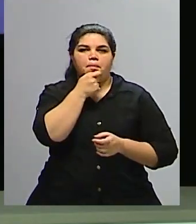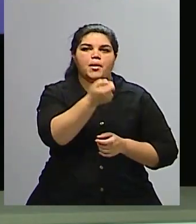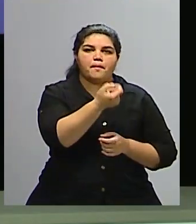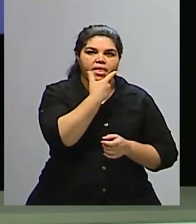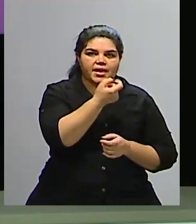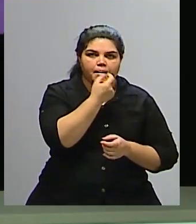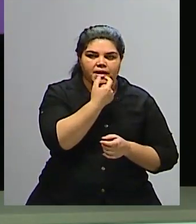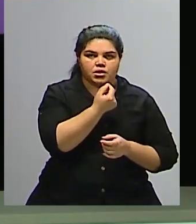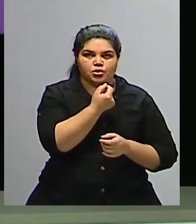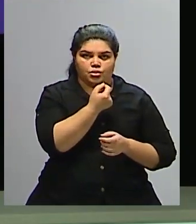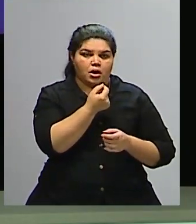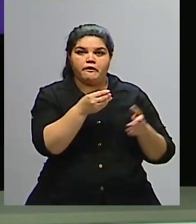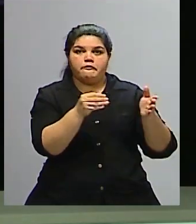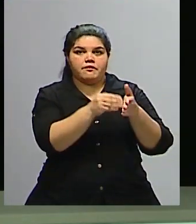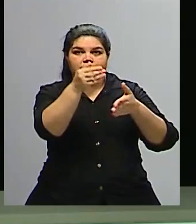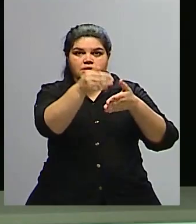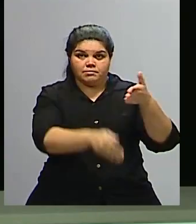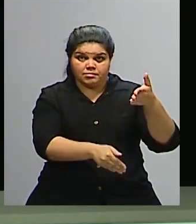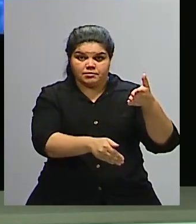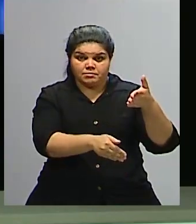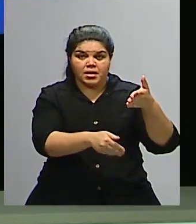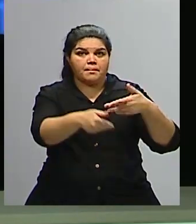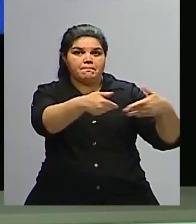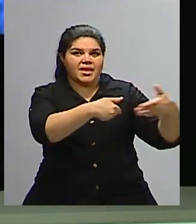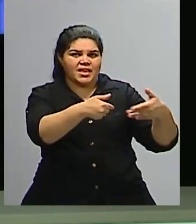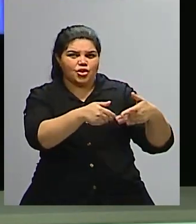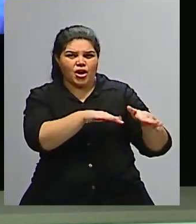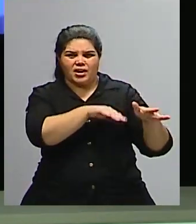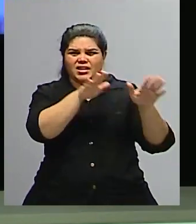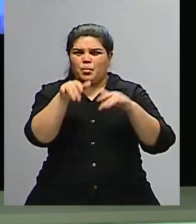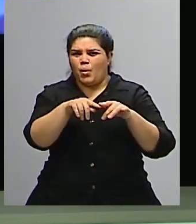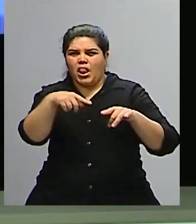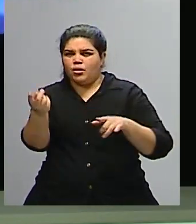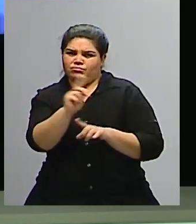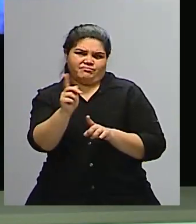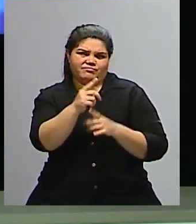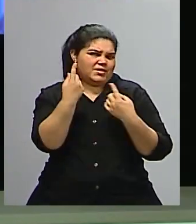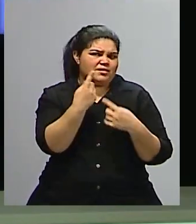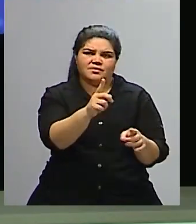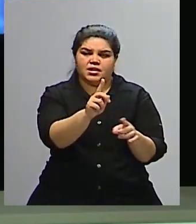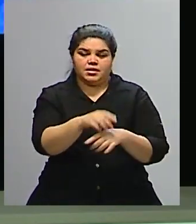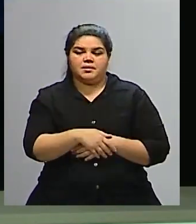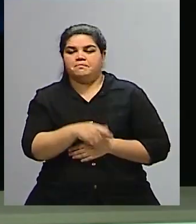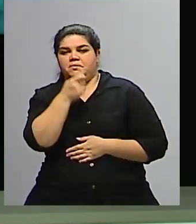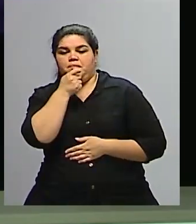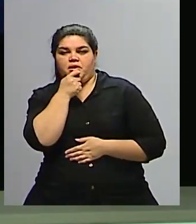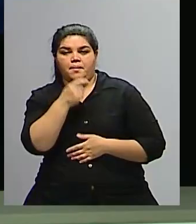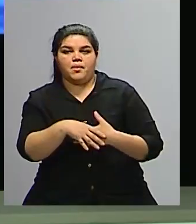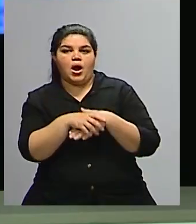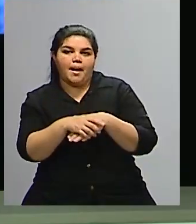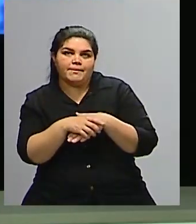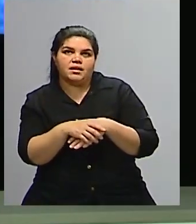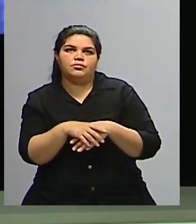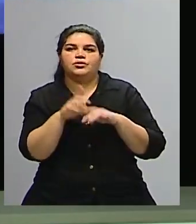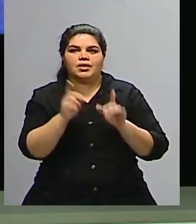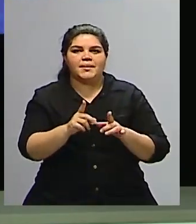porque se le vencieron los que ya tenía en stock porque no los usó. Claro. No es lo mismo adjudicarle a un amigo o a una empresa